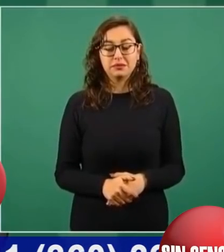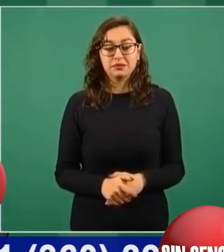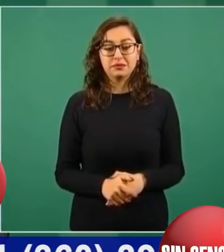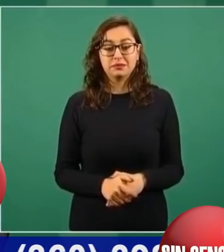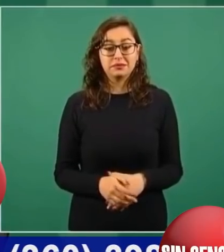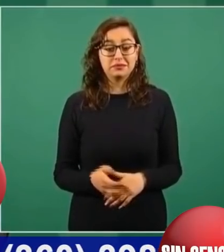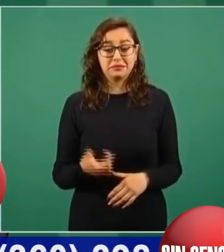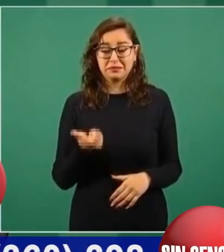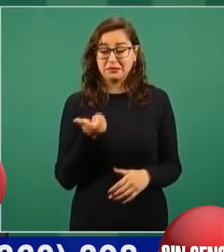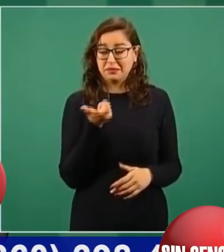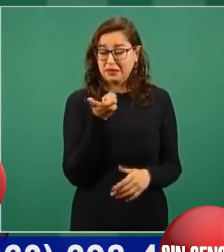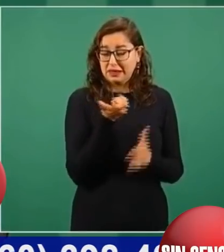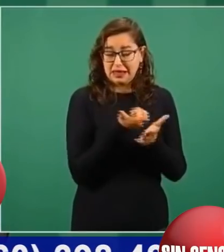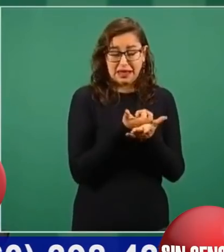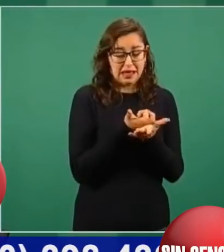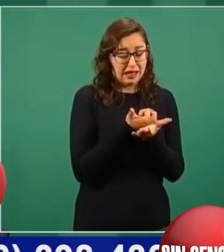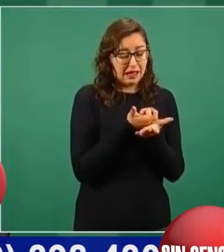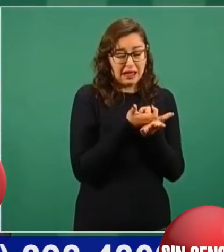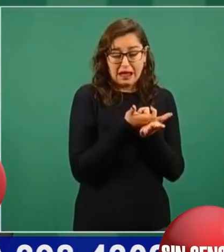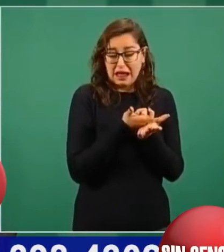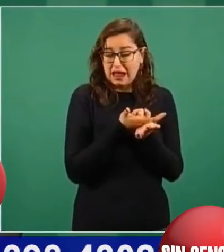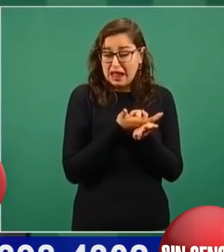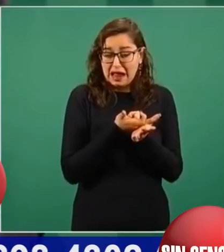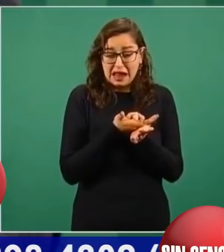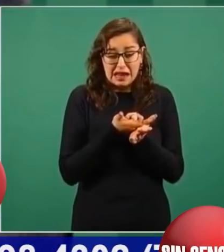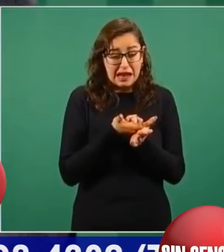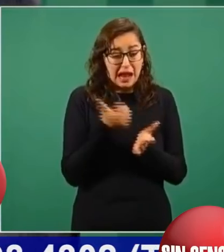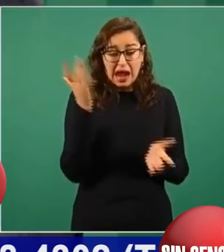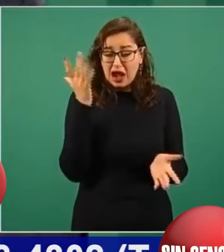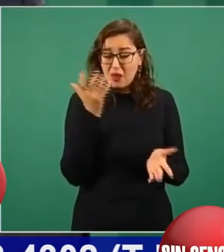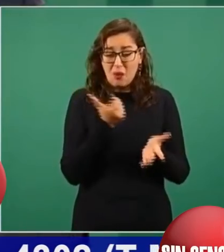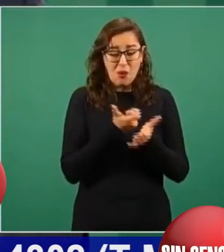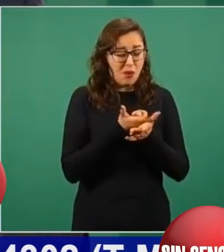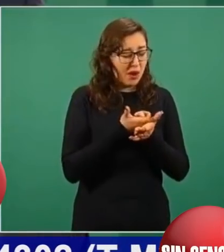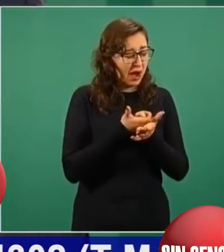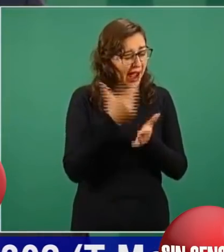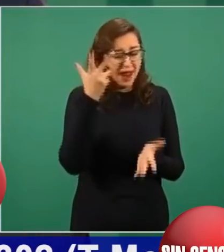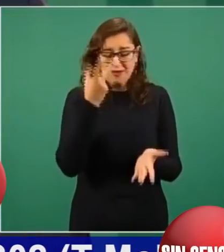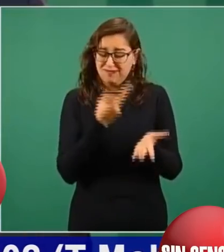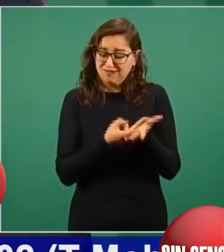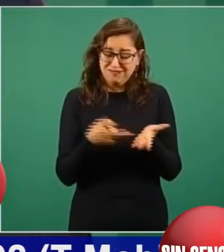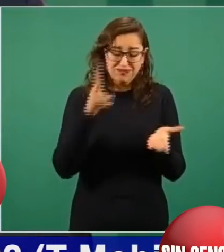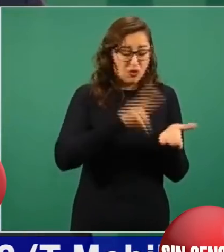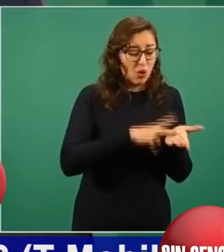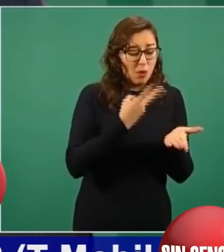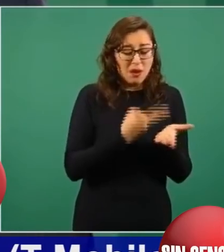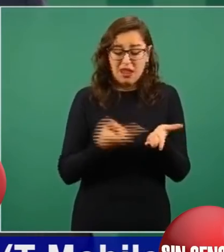Los costos estimados fueron superados con mucho,